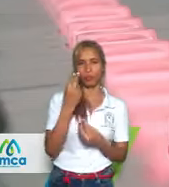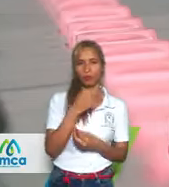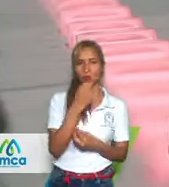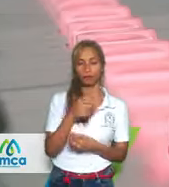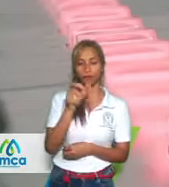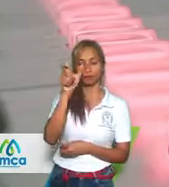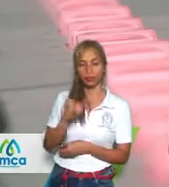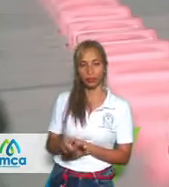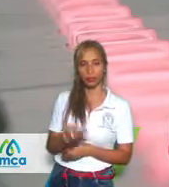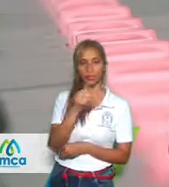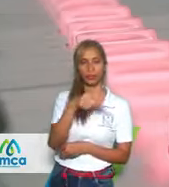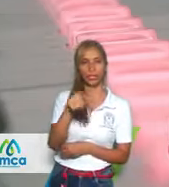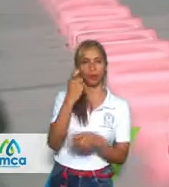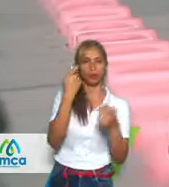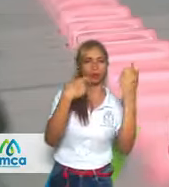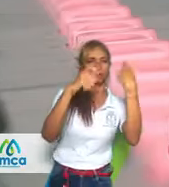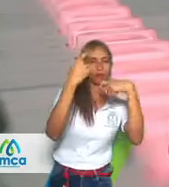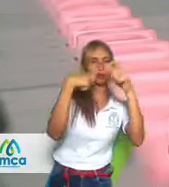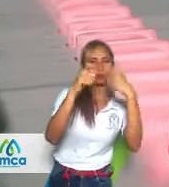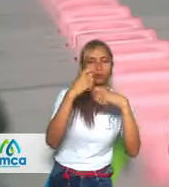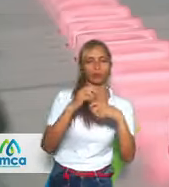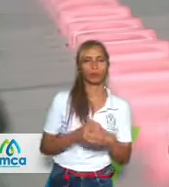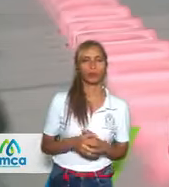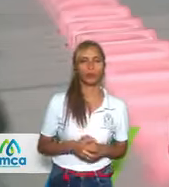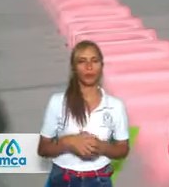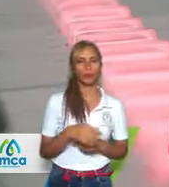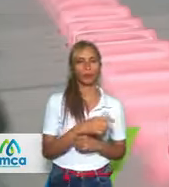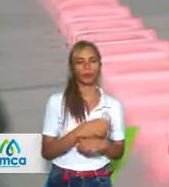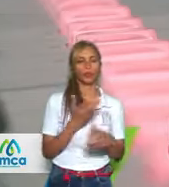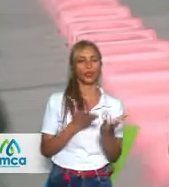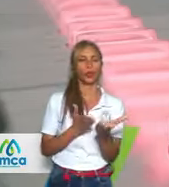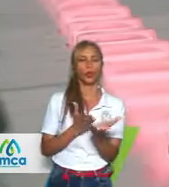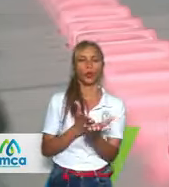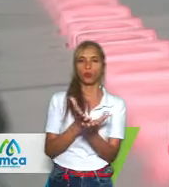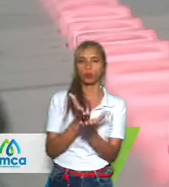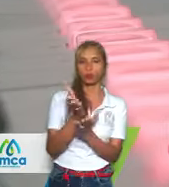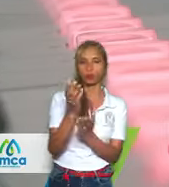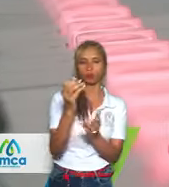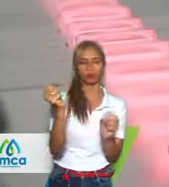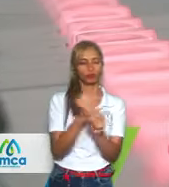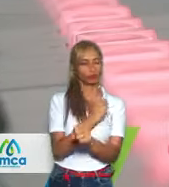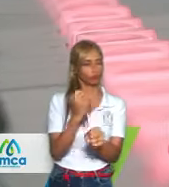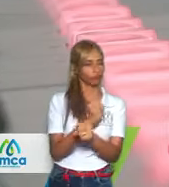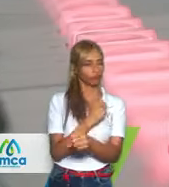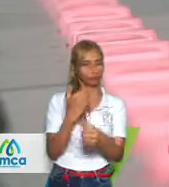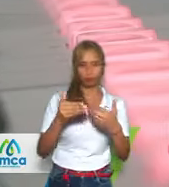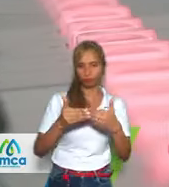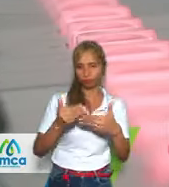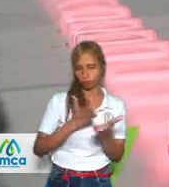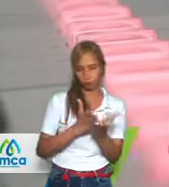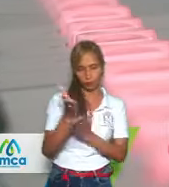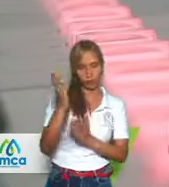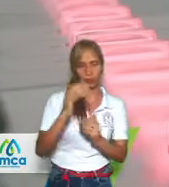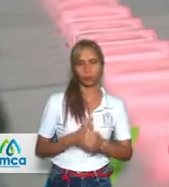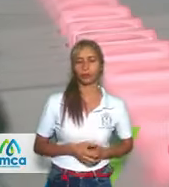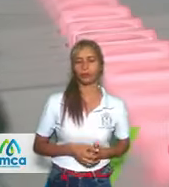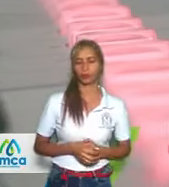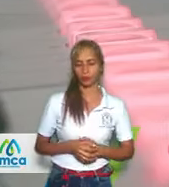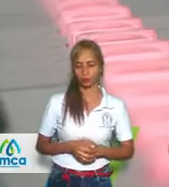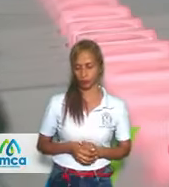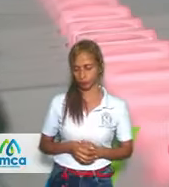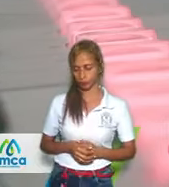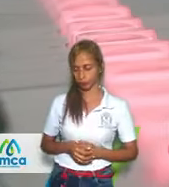estos comerciantes de la galería continúen realizando su actividad en este sector.